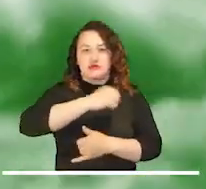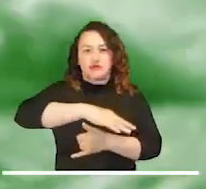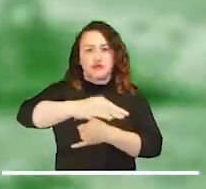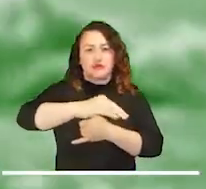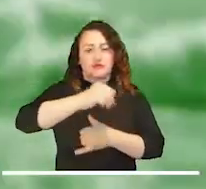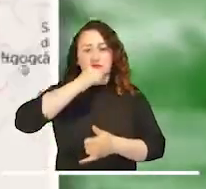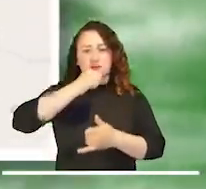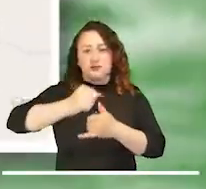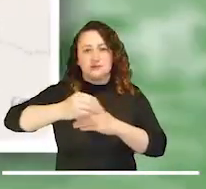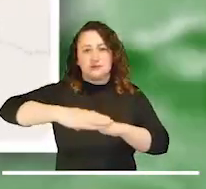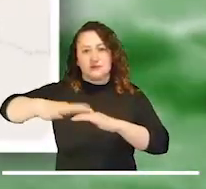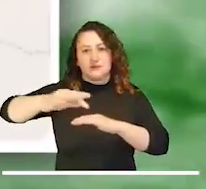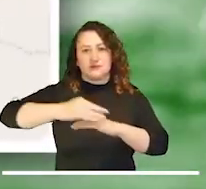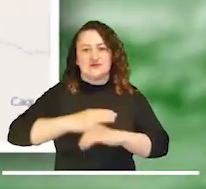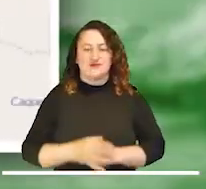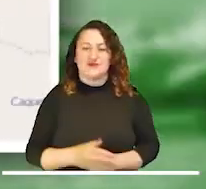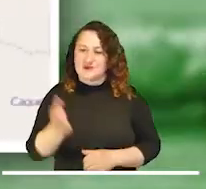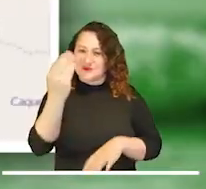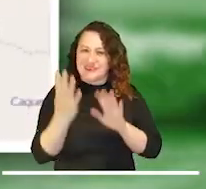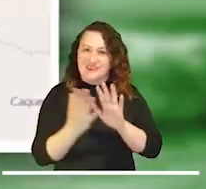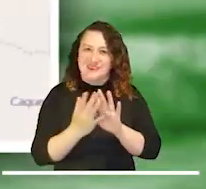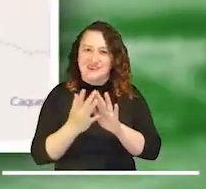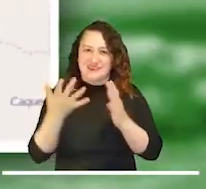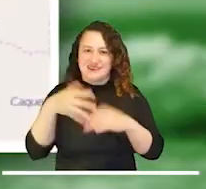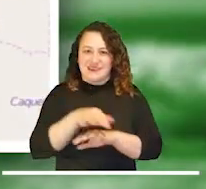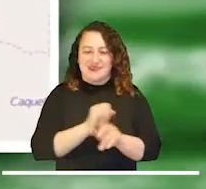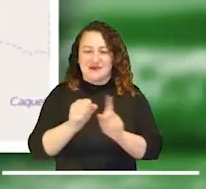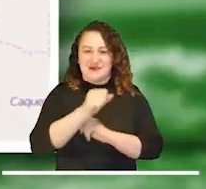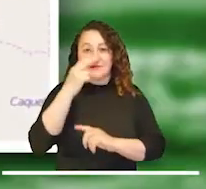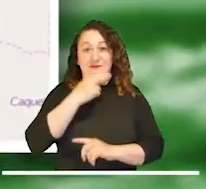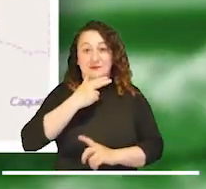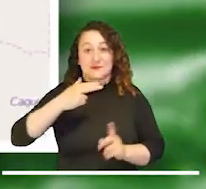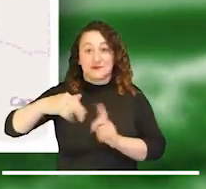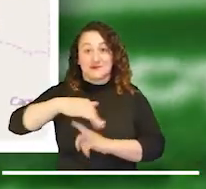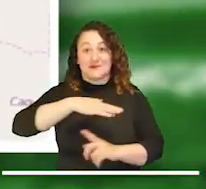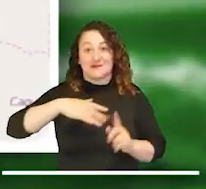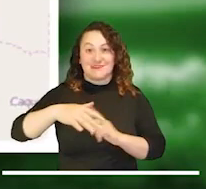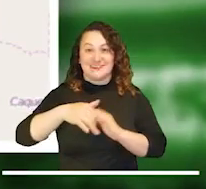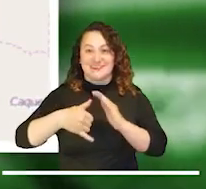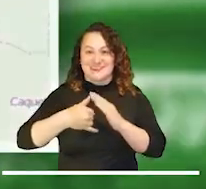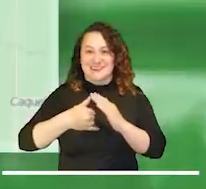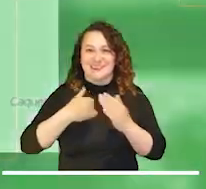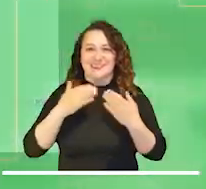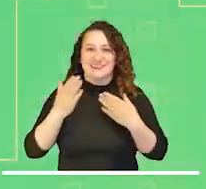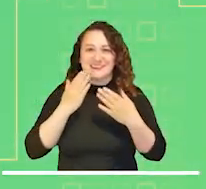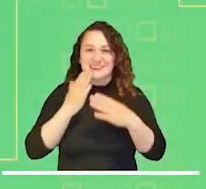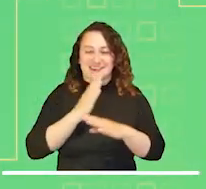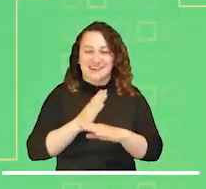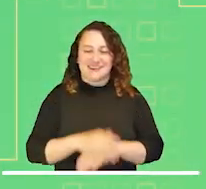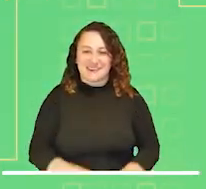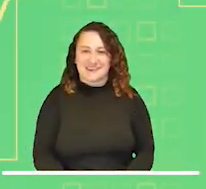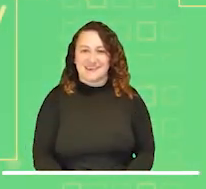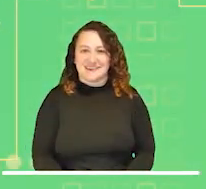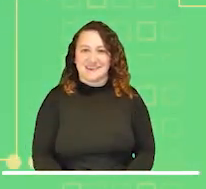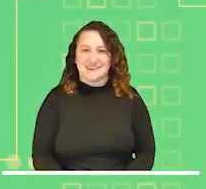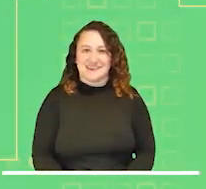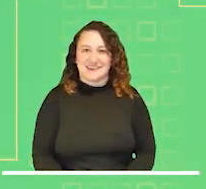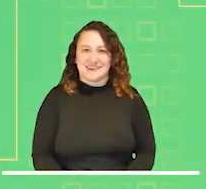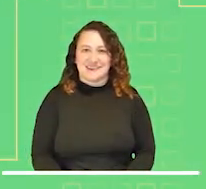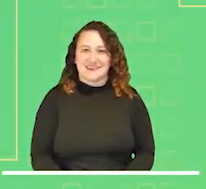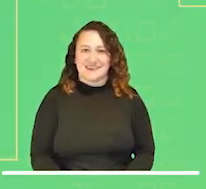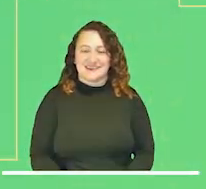y Putumayo. Alerta naranja por tiempo lluvioso en el sur del Océano Pacífico. Síguenos en nuestras